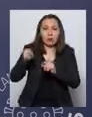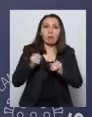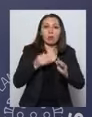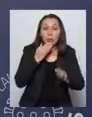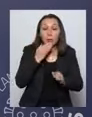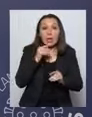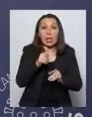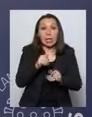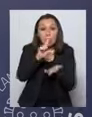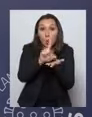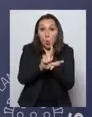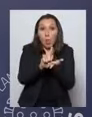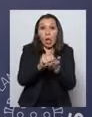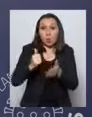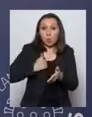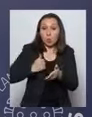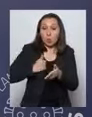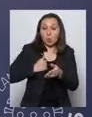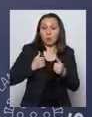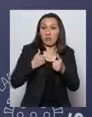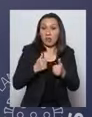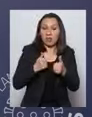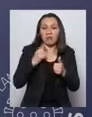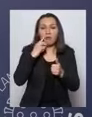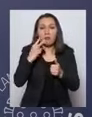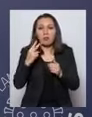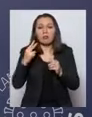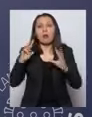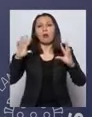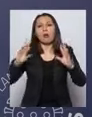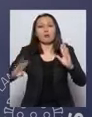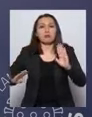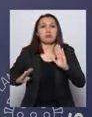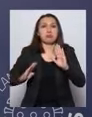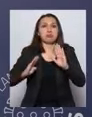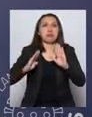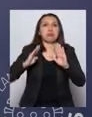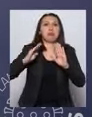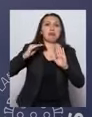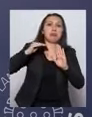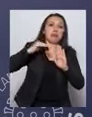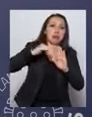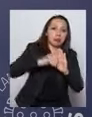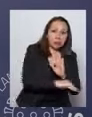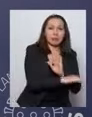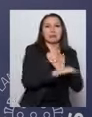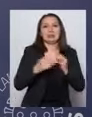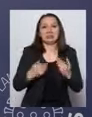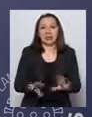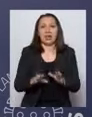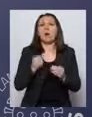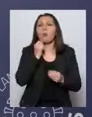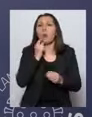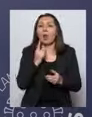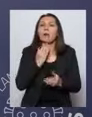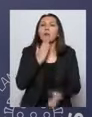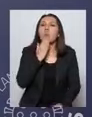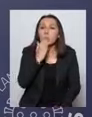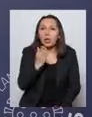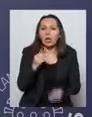que en esos lugares hayamos tenido un ascenso y un descenso como es el caso de punta